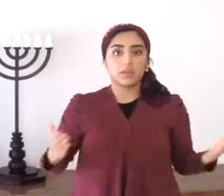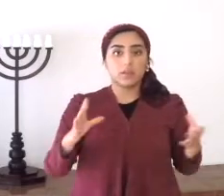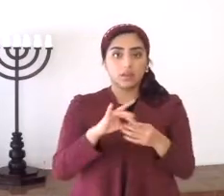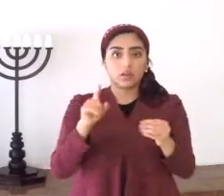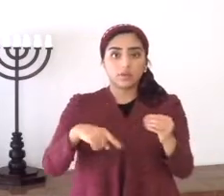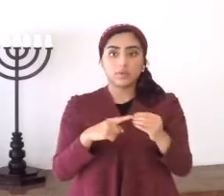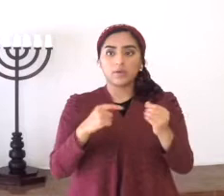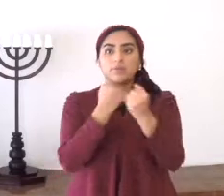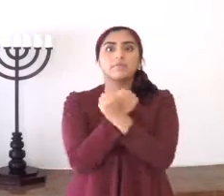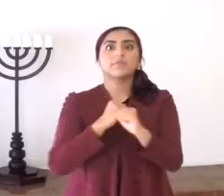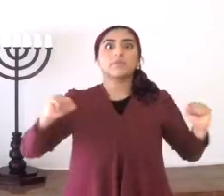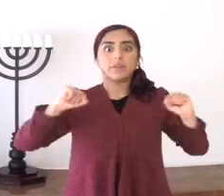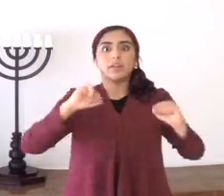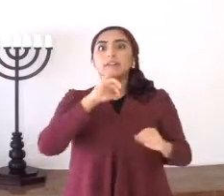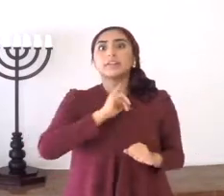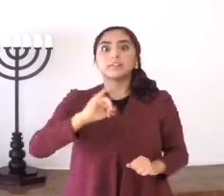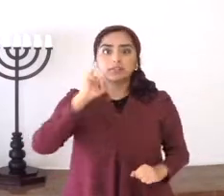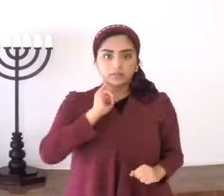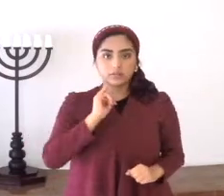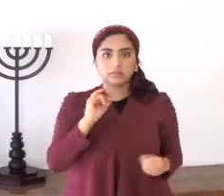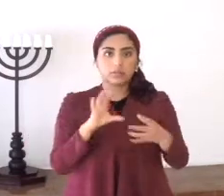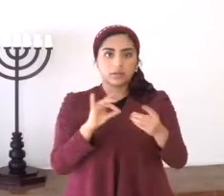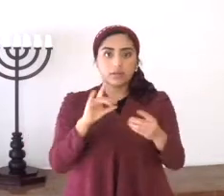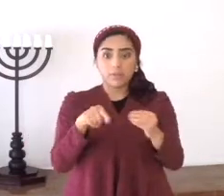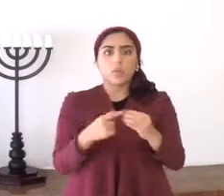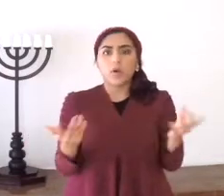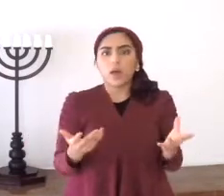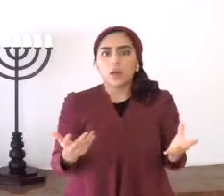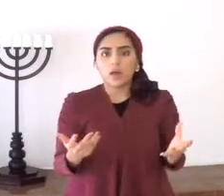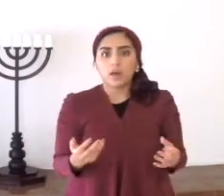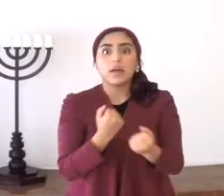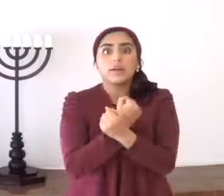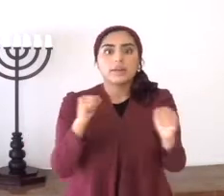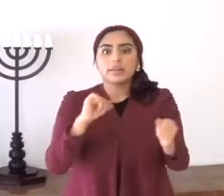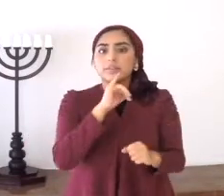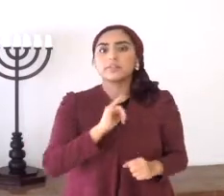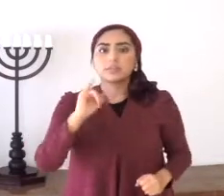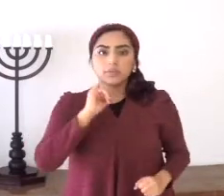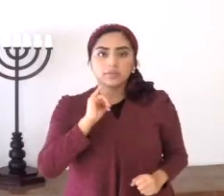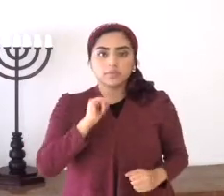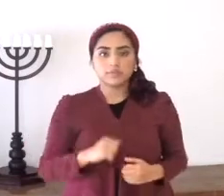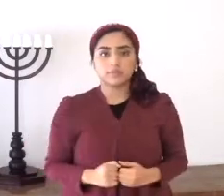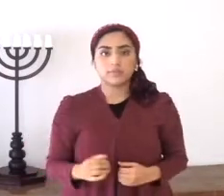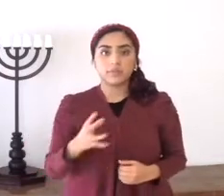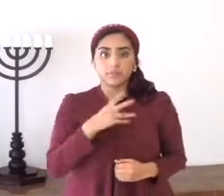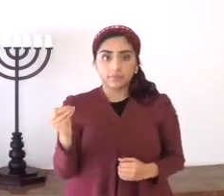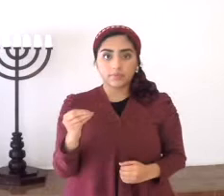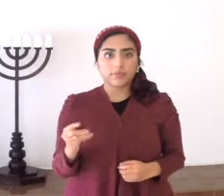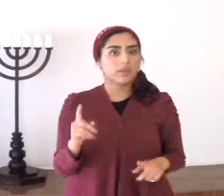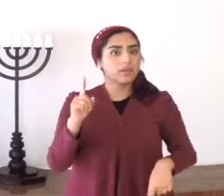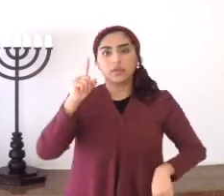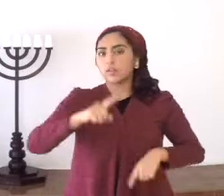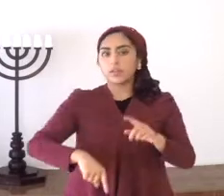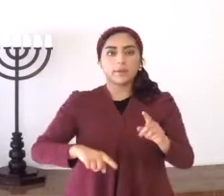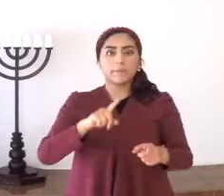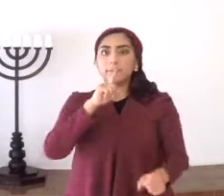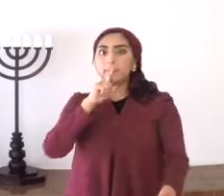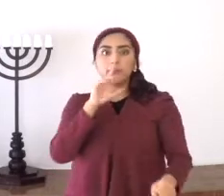Israel. Ahora, está hablando de la liberación de Israel. ¿Está hablando de qué?